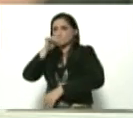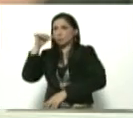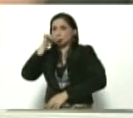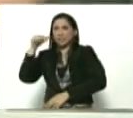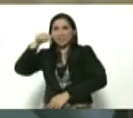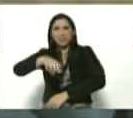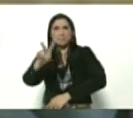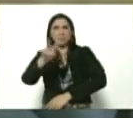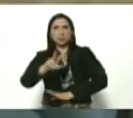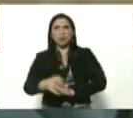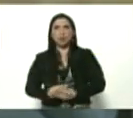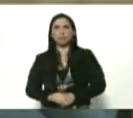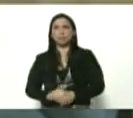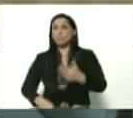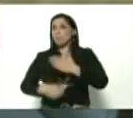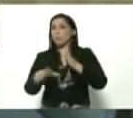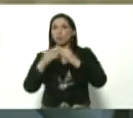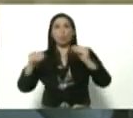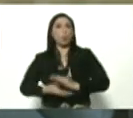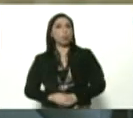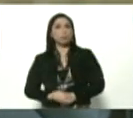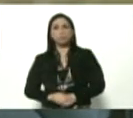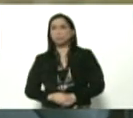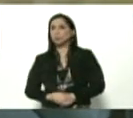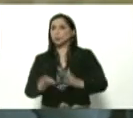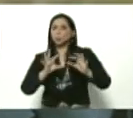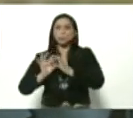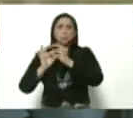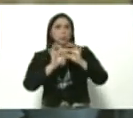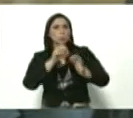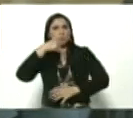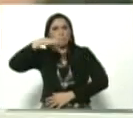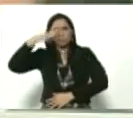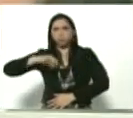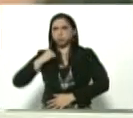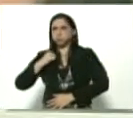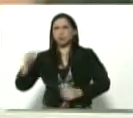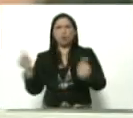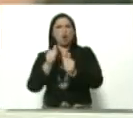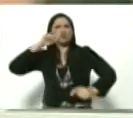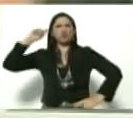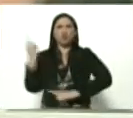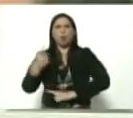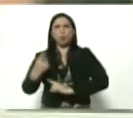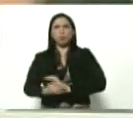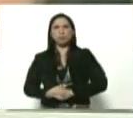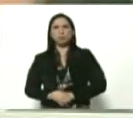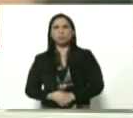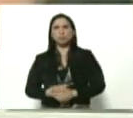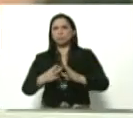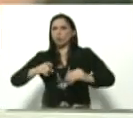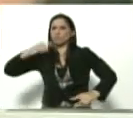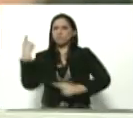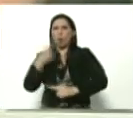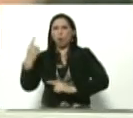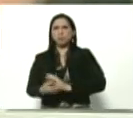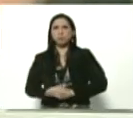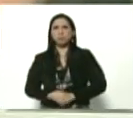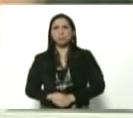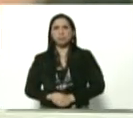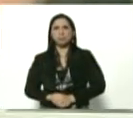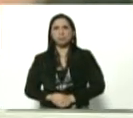narcotraficantes. Vamos con todo, compadre, en unión cívico-militar-policial, con todo. Con todo.